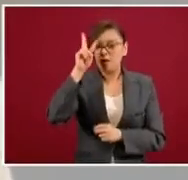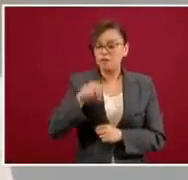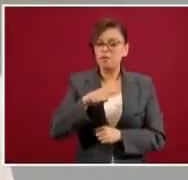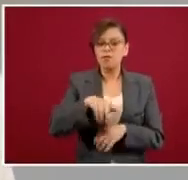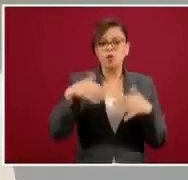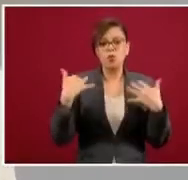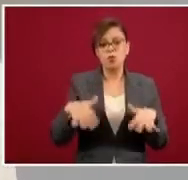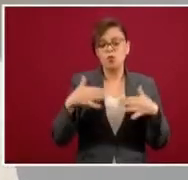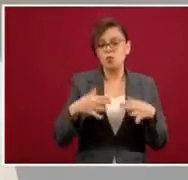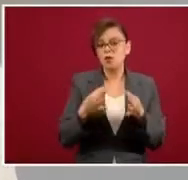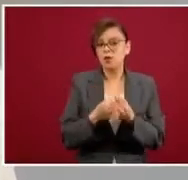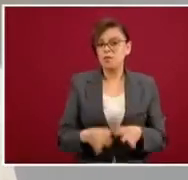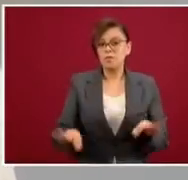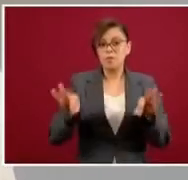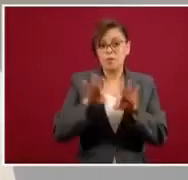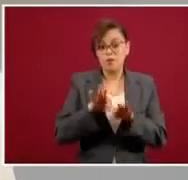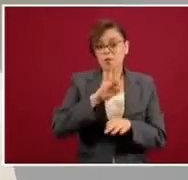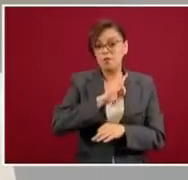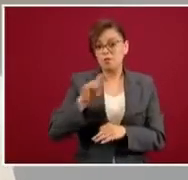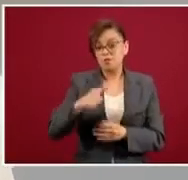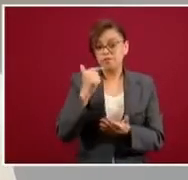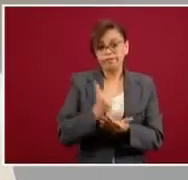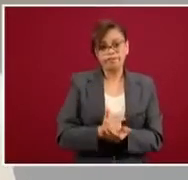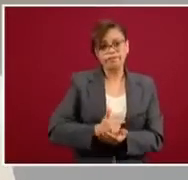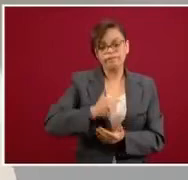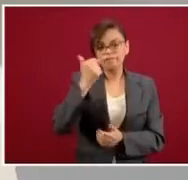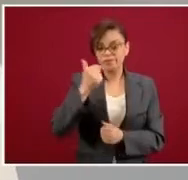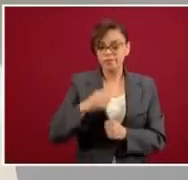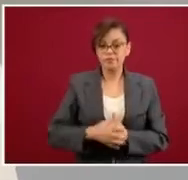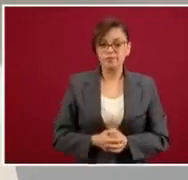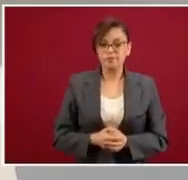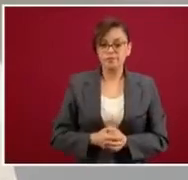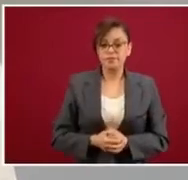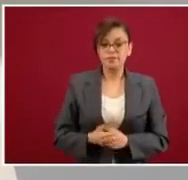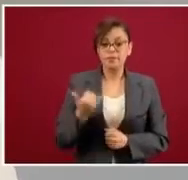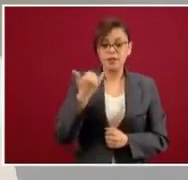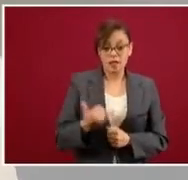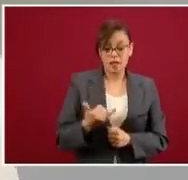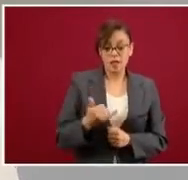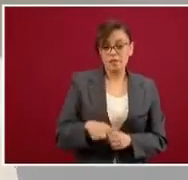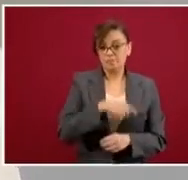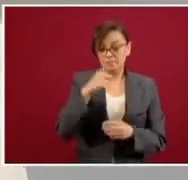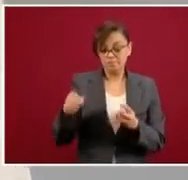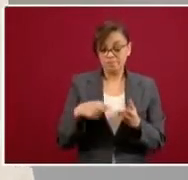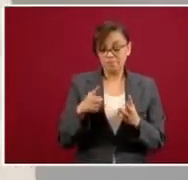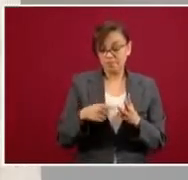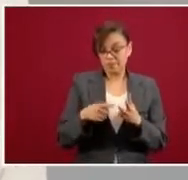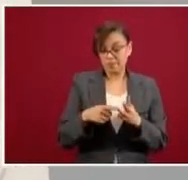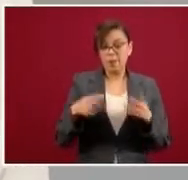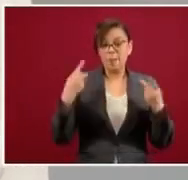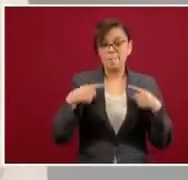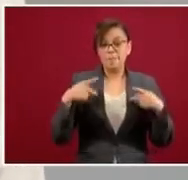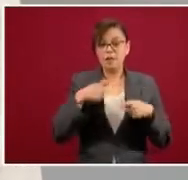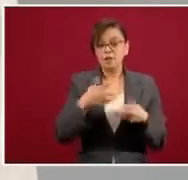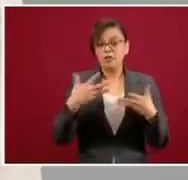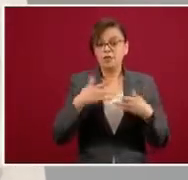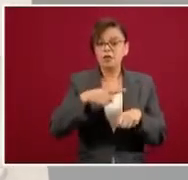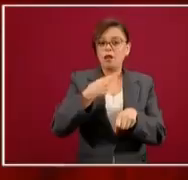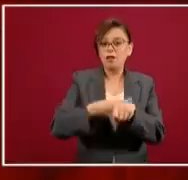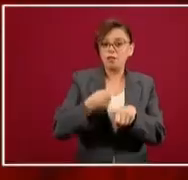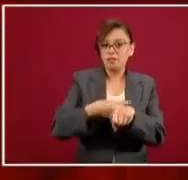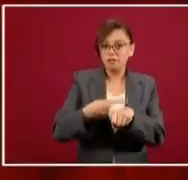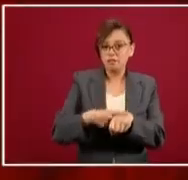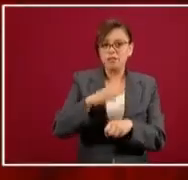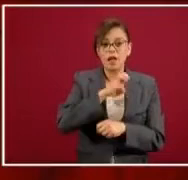complicarse. Y el tercer grupo son las personas que padecen enfermedades crónicas, en especial las que comentamos cada